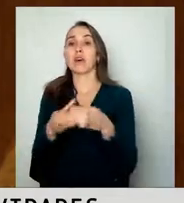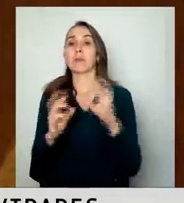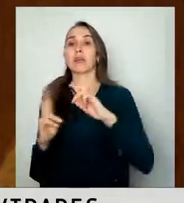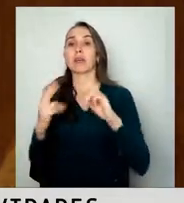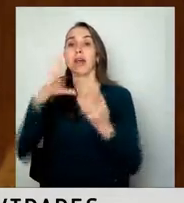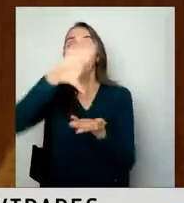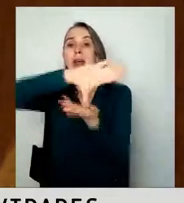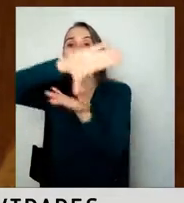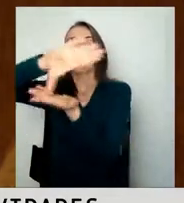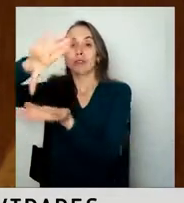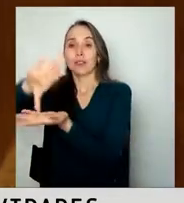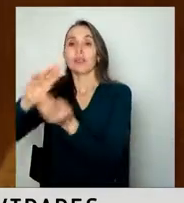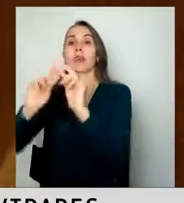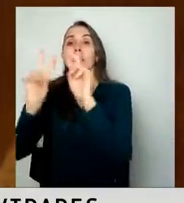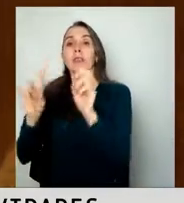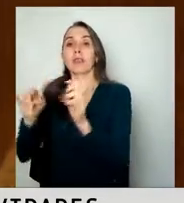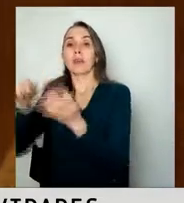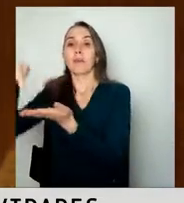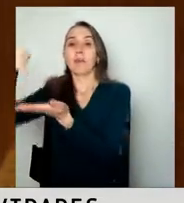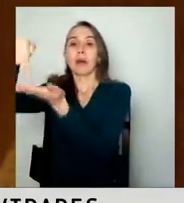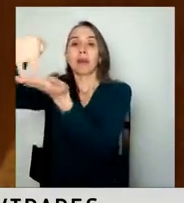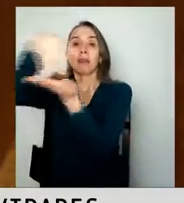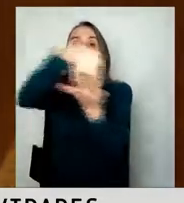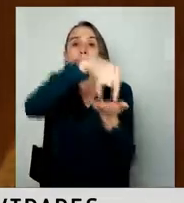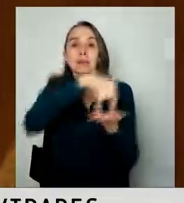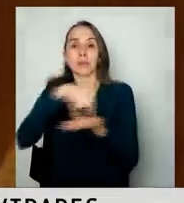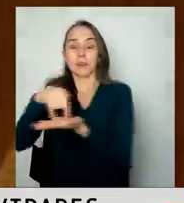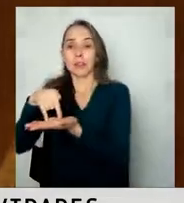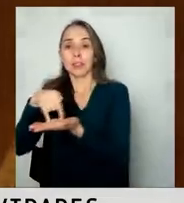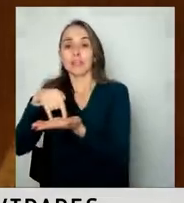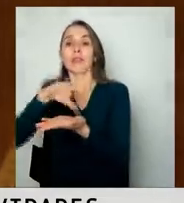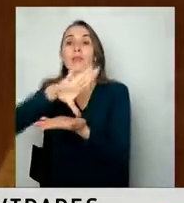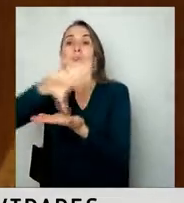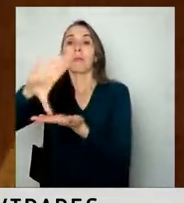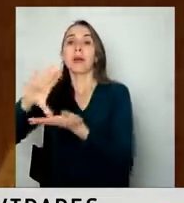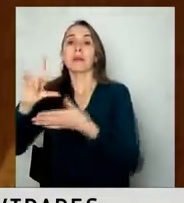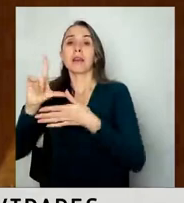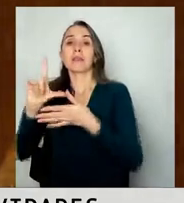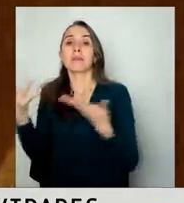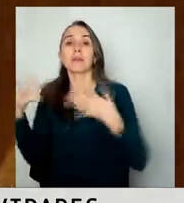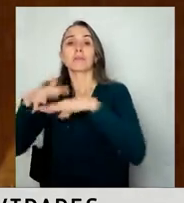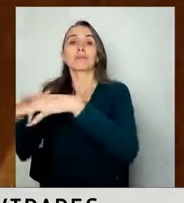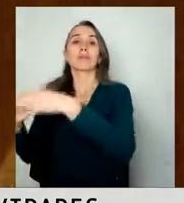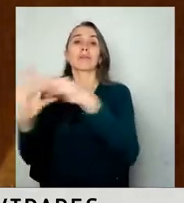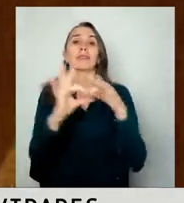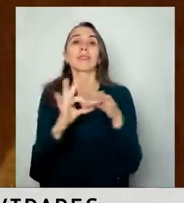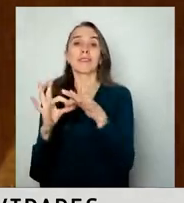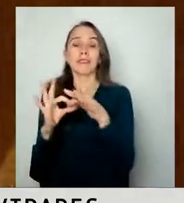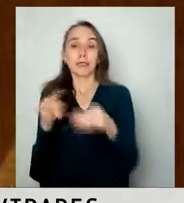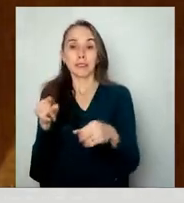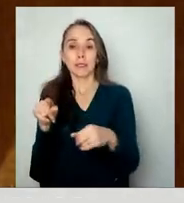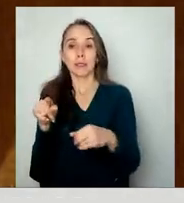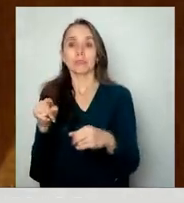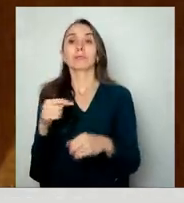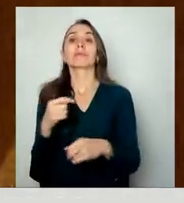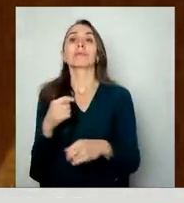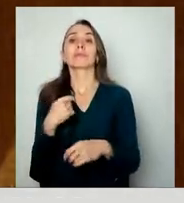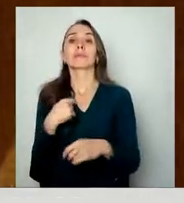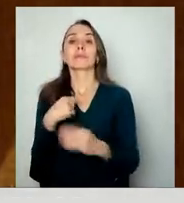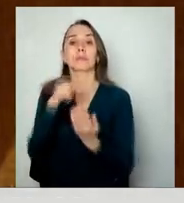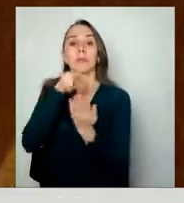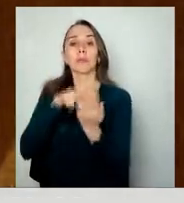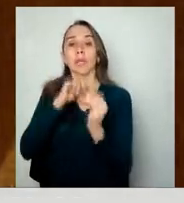asuntos interparlamentarios e integración latinoamericana me ha correspondido informar